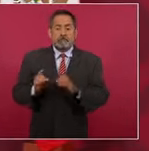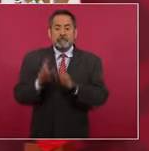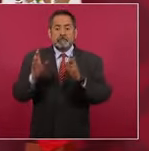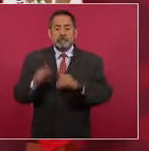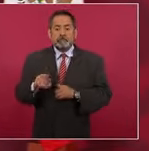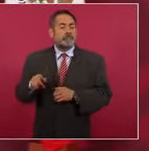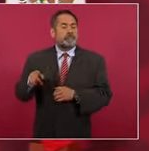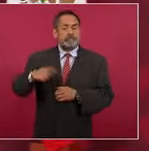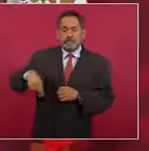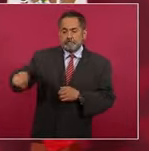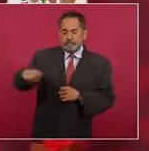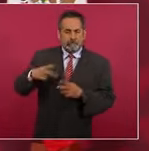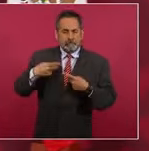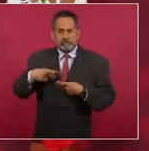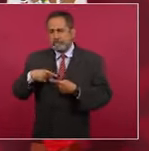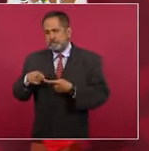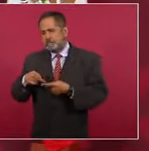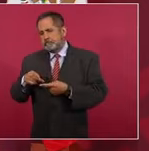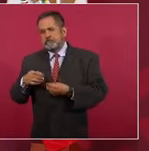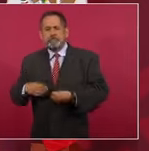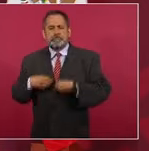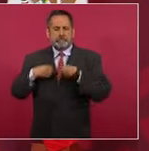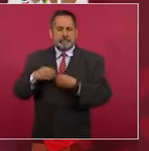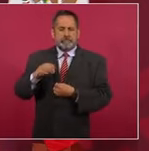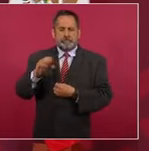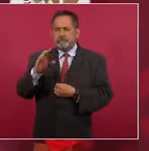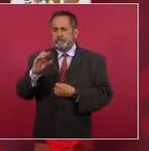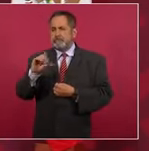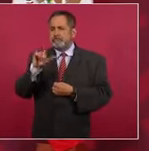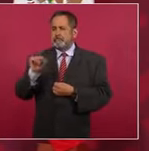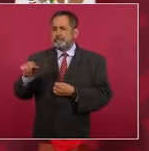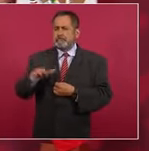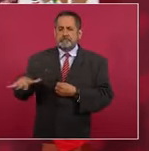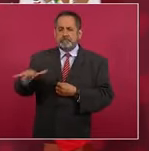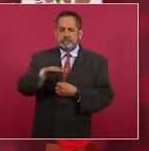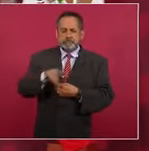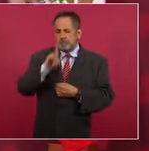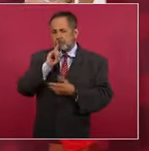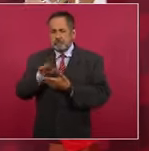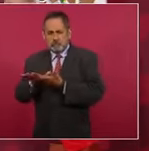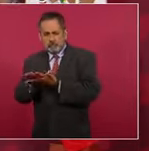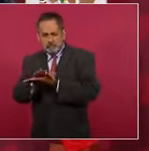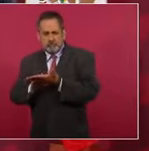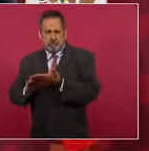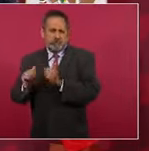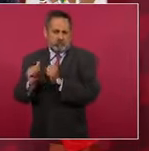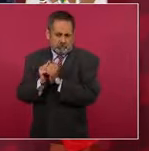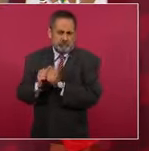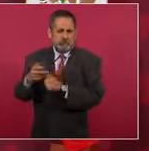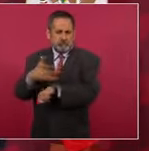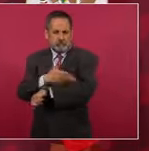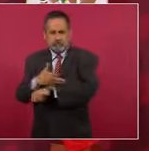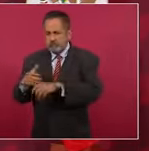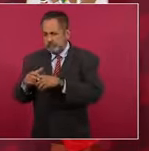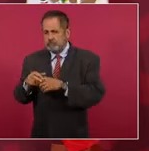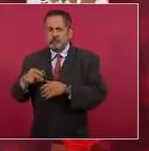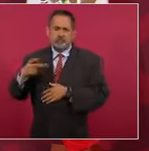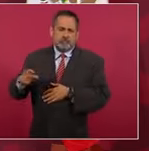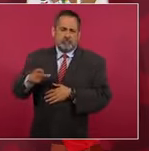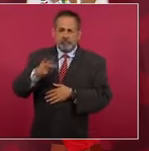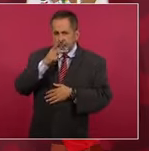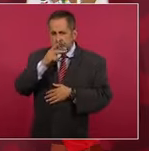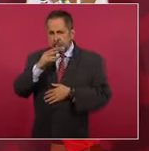vienen de una colonia, de vivir modestamente con su familia, sus padres hacen